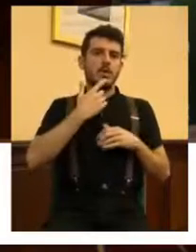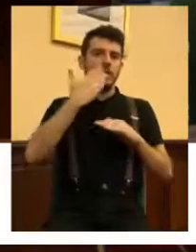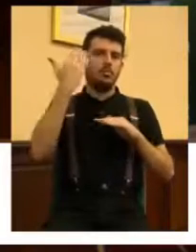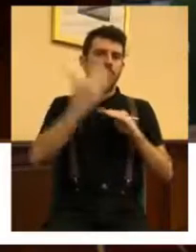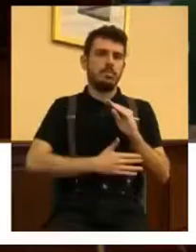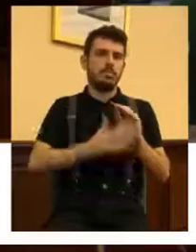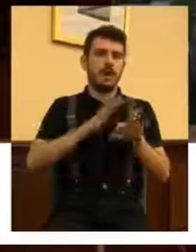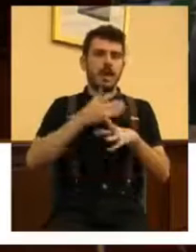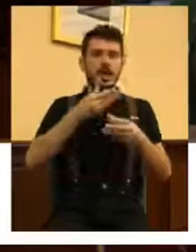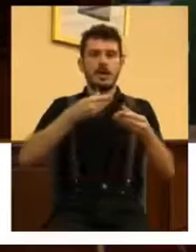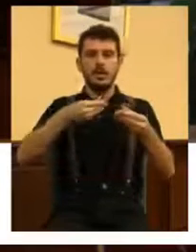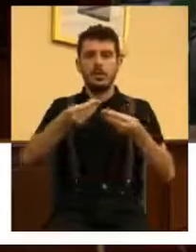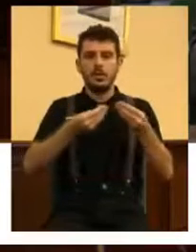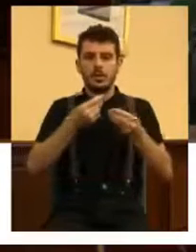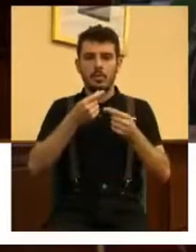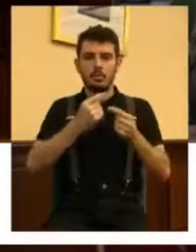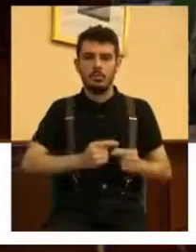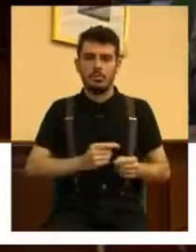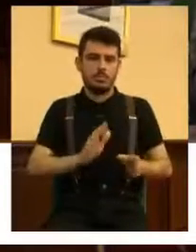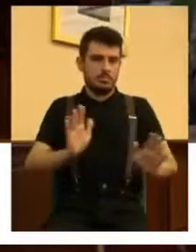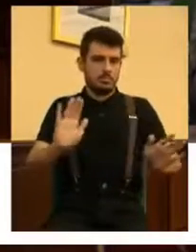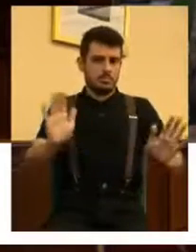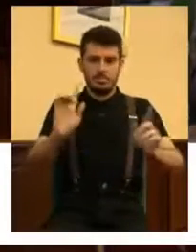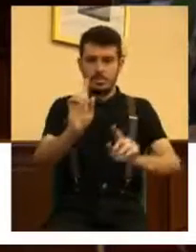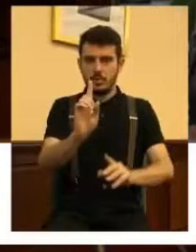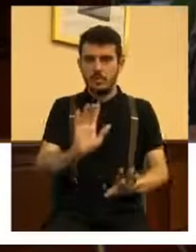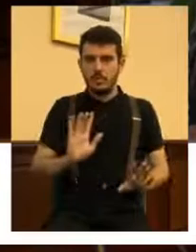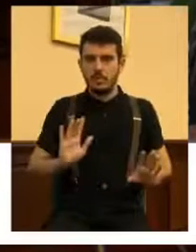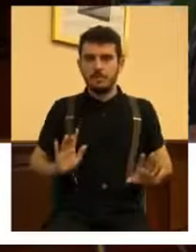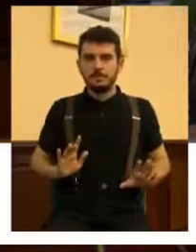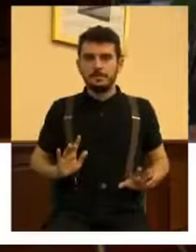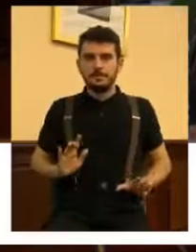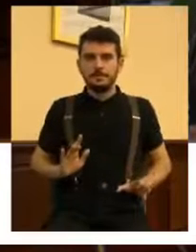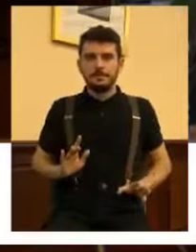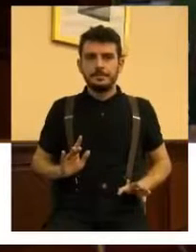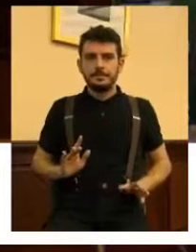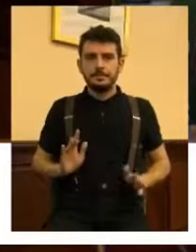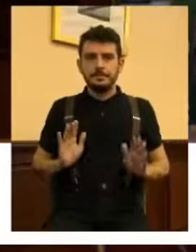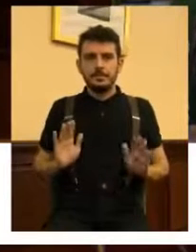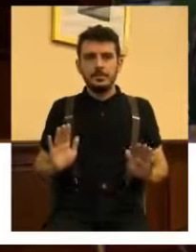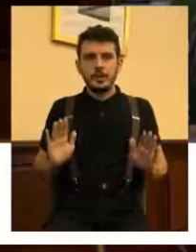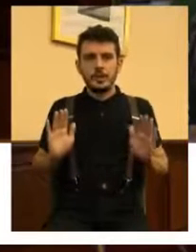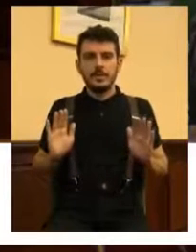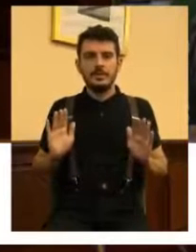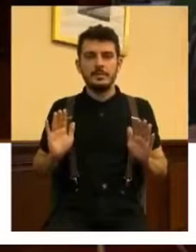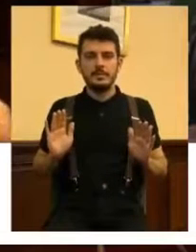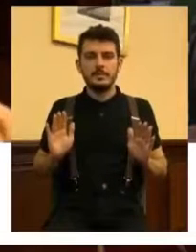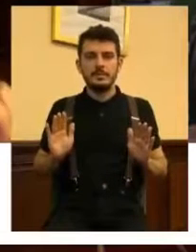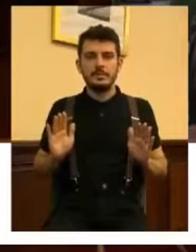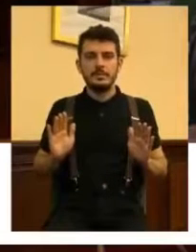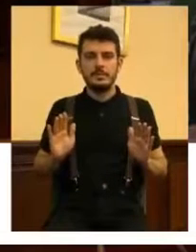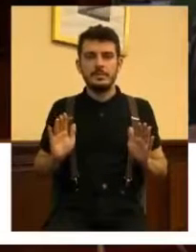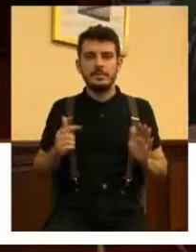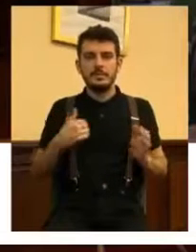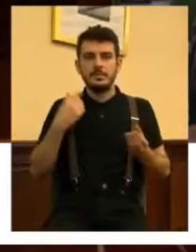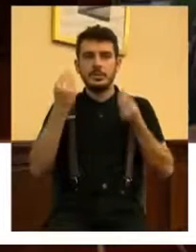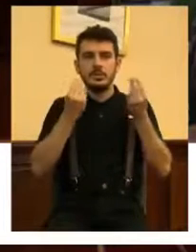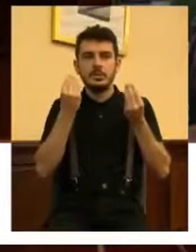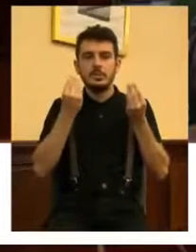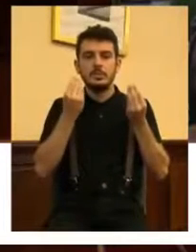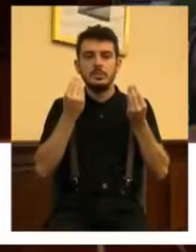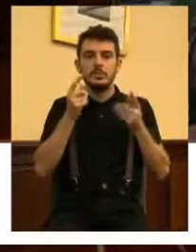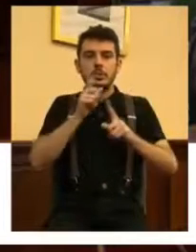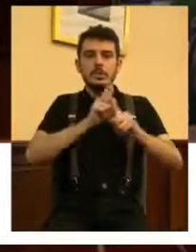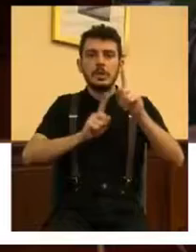negociación presupuestaria, ya les adelanto que no lo vamos a hacer. Y, por tanto, pues no veo mayor